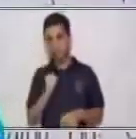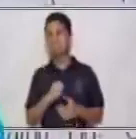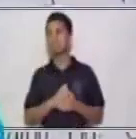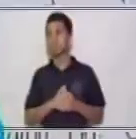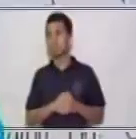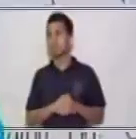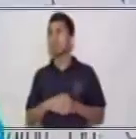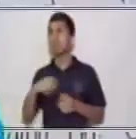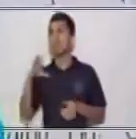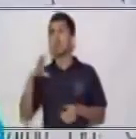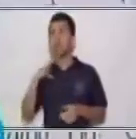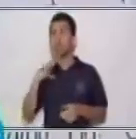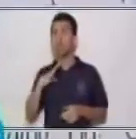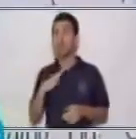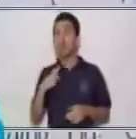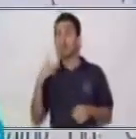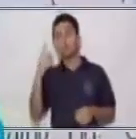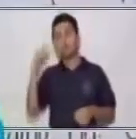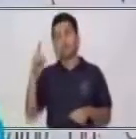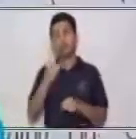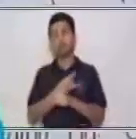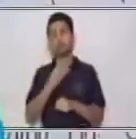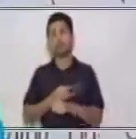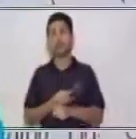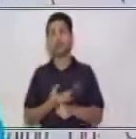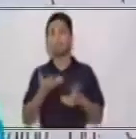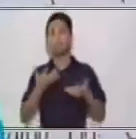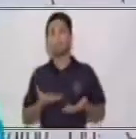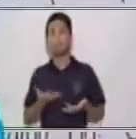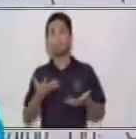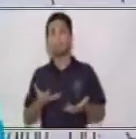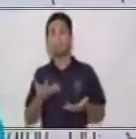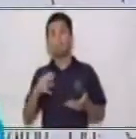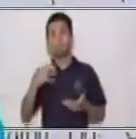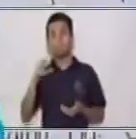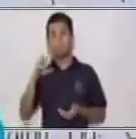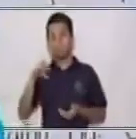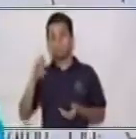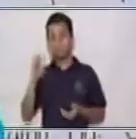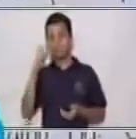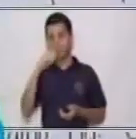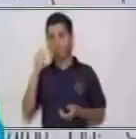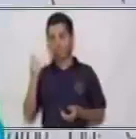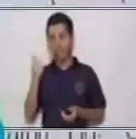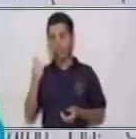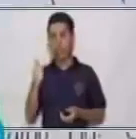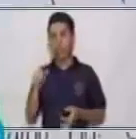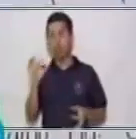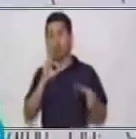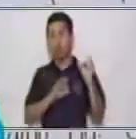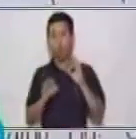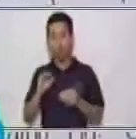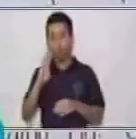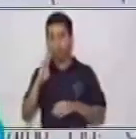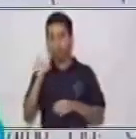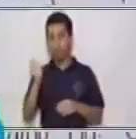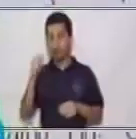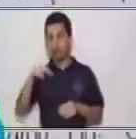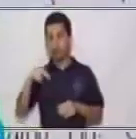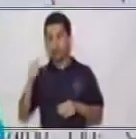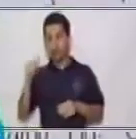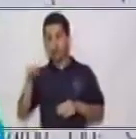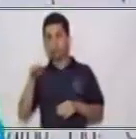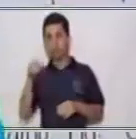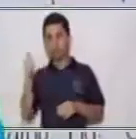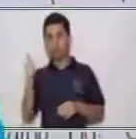una balanza o una pesa para poder medirlas. Hay pesas que utilizamos en los mercados,